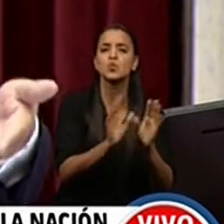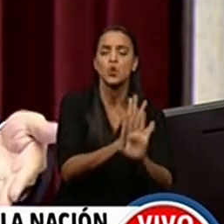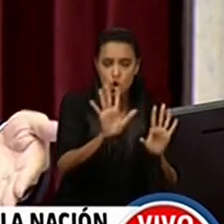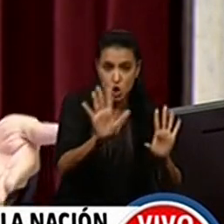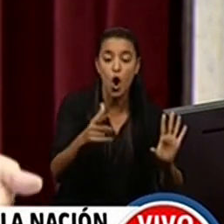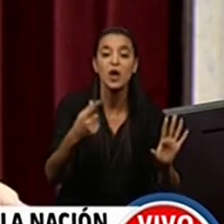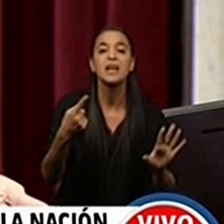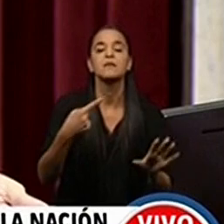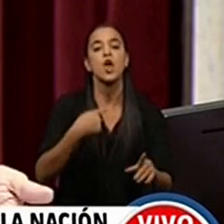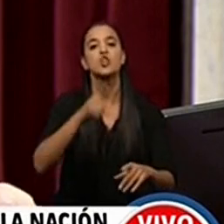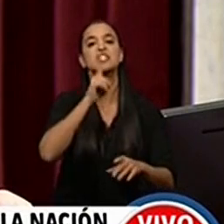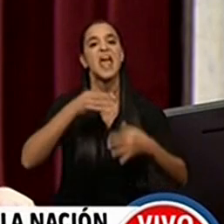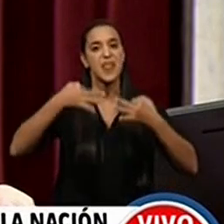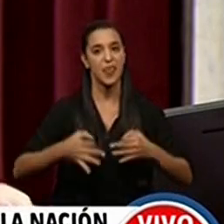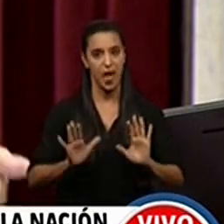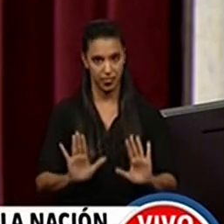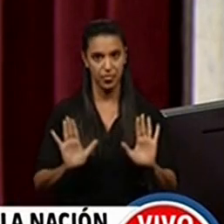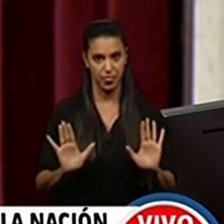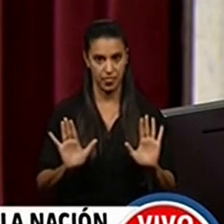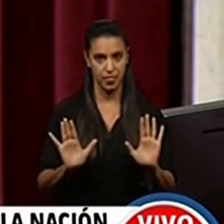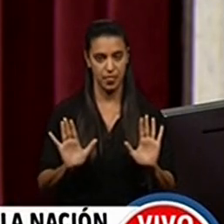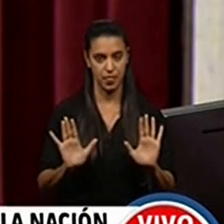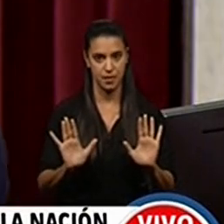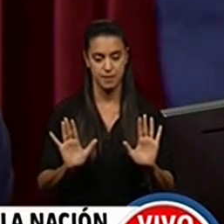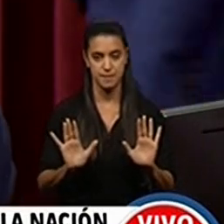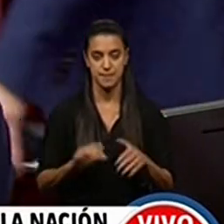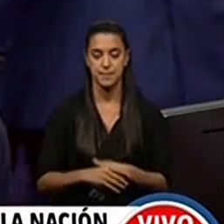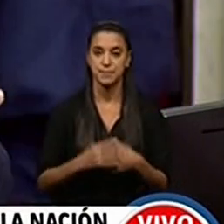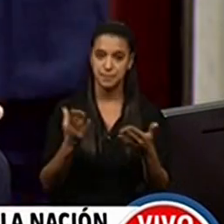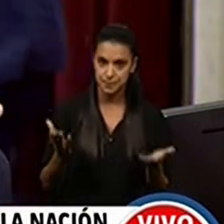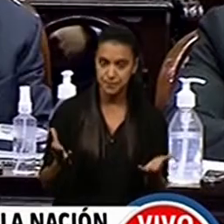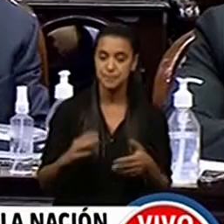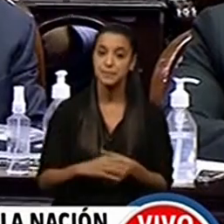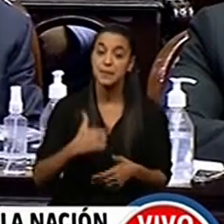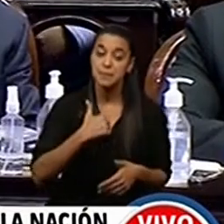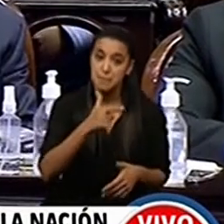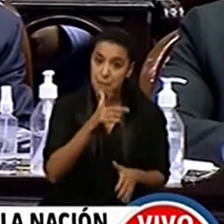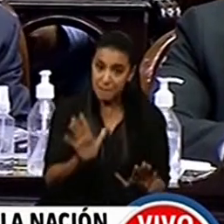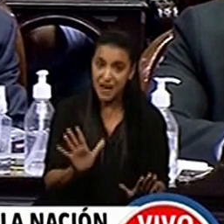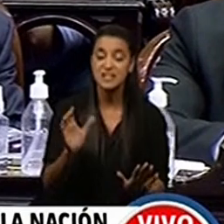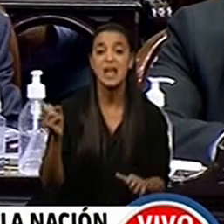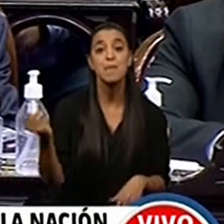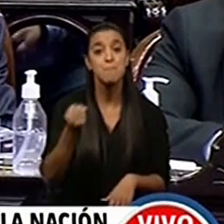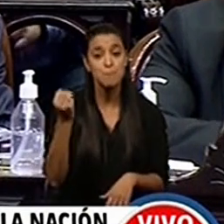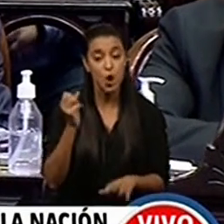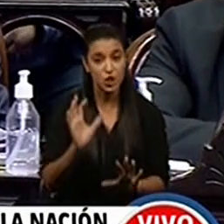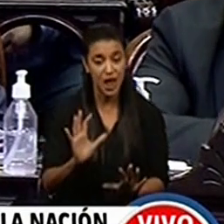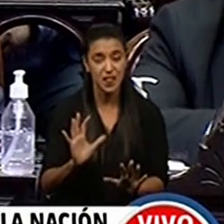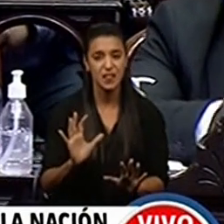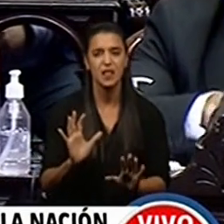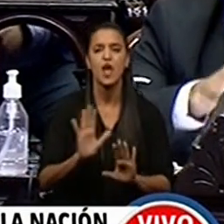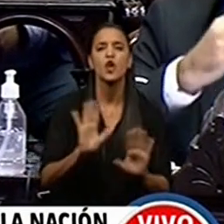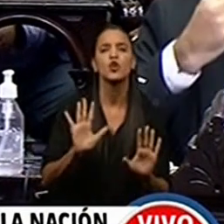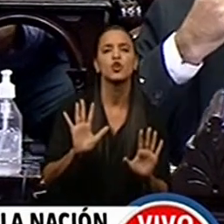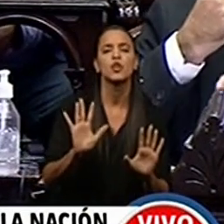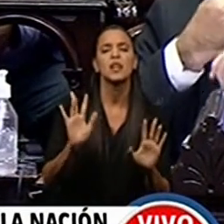pretendo imprimirle la seriedad que debe tener. Entonces, me parece importante que no quede como